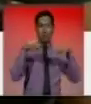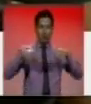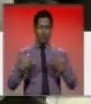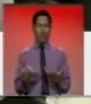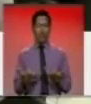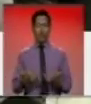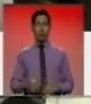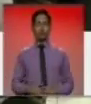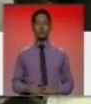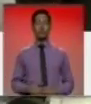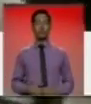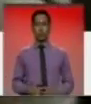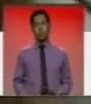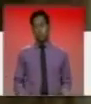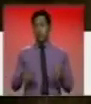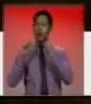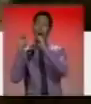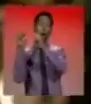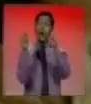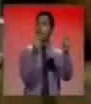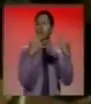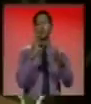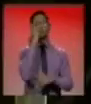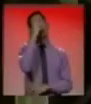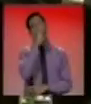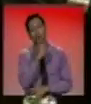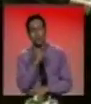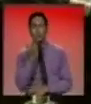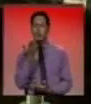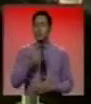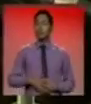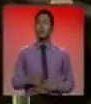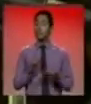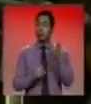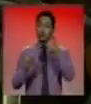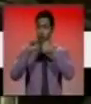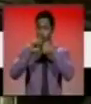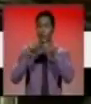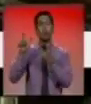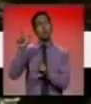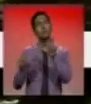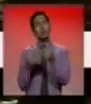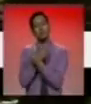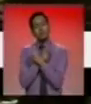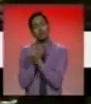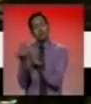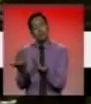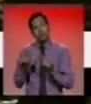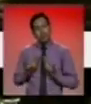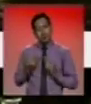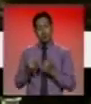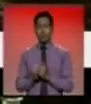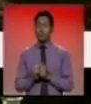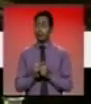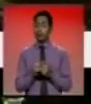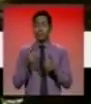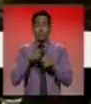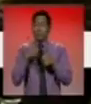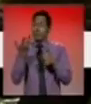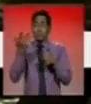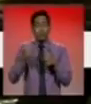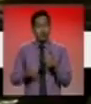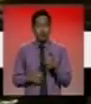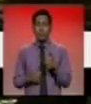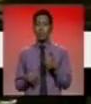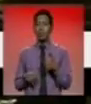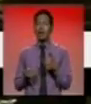actualmente. Mira, la campaña tiene cosas muy bonitas, ¿no? Primero recibí el cariño de la gente, ¿no? Ayer estuve recorriendo gran